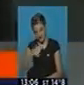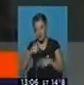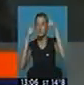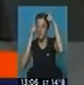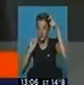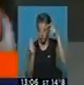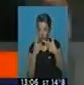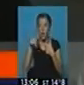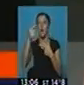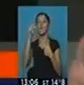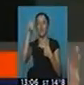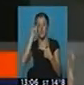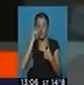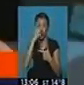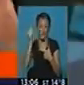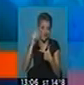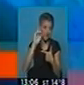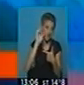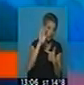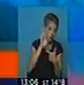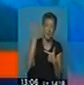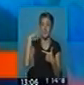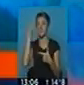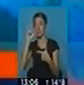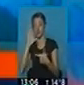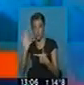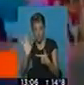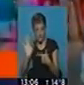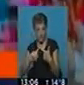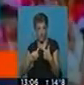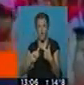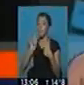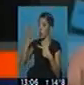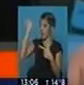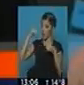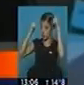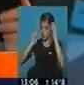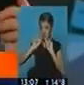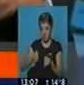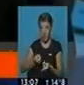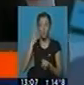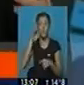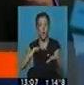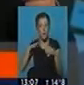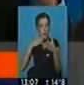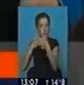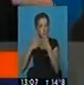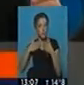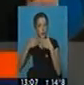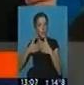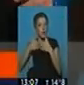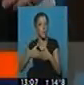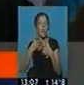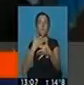está a $30, siempre estaba a 150. Ahora, el chavismo también pasó. En un momento le bloquearon PDVSA y no le dejaban sacar los barcos y se repuso de eso. Perdió